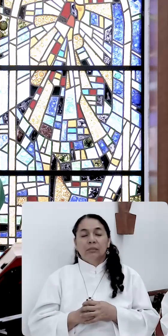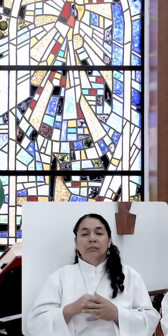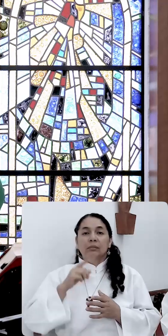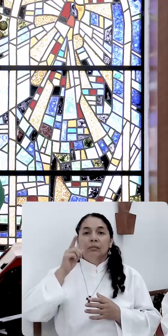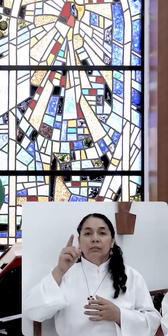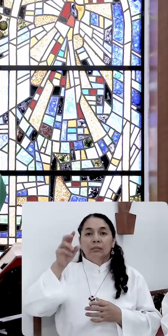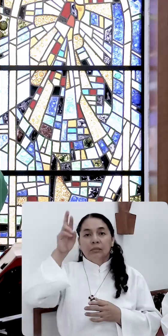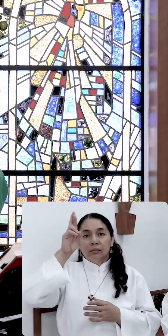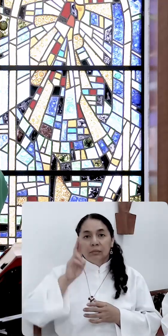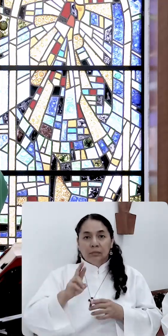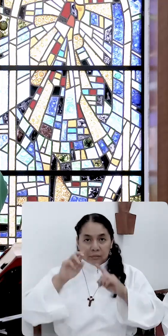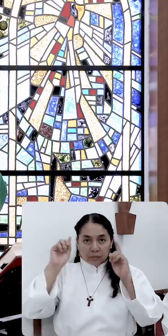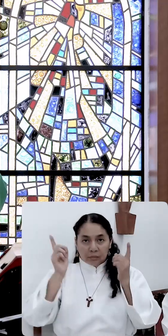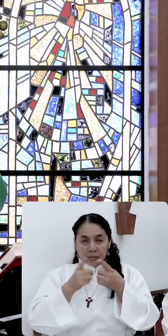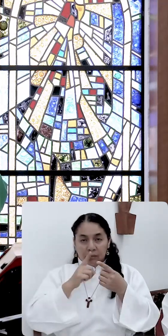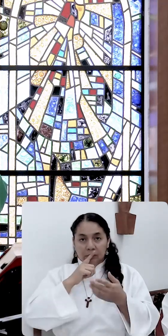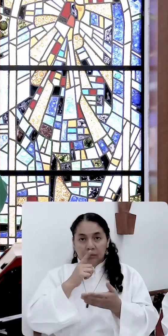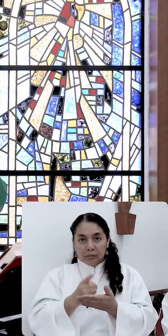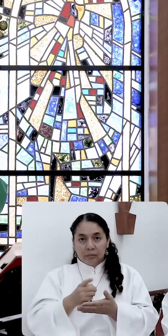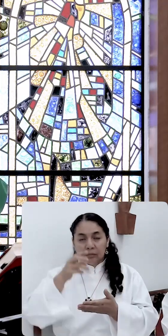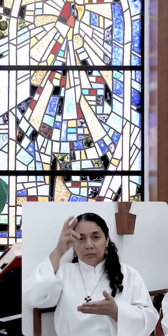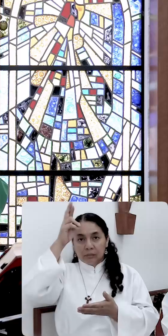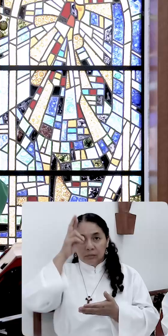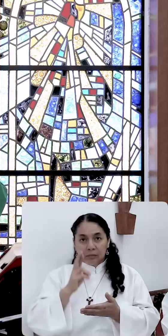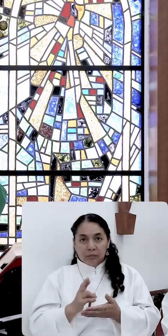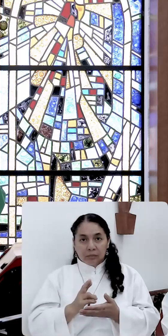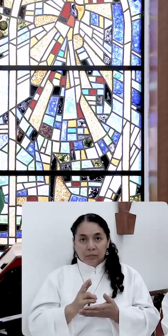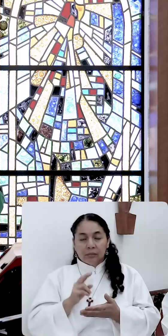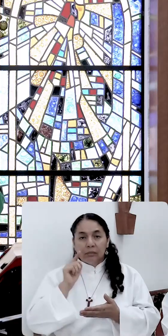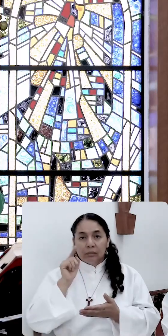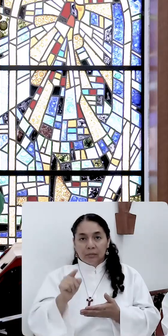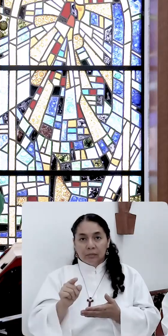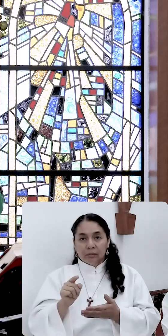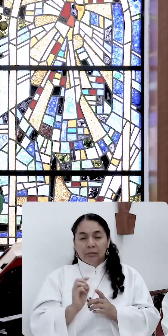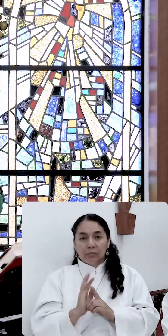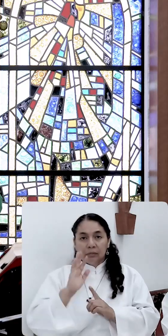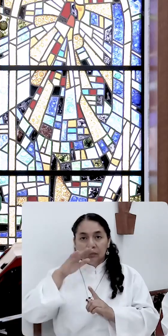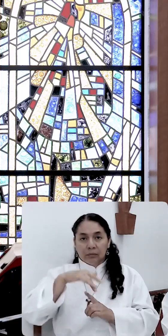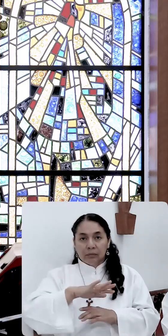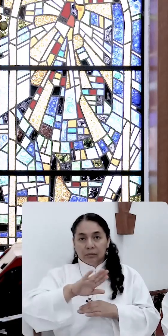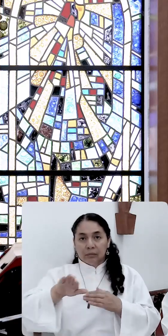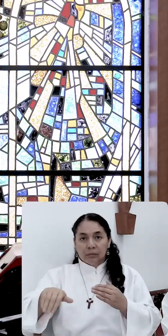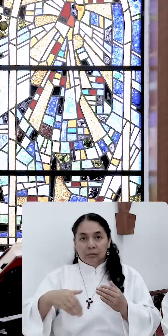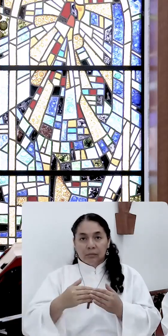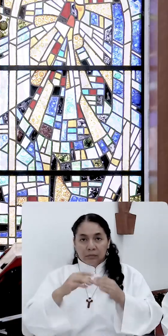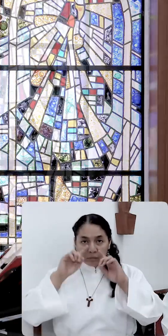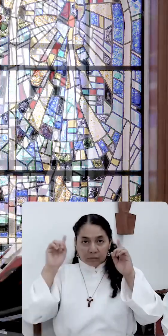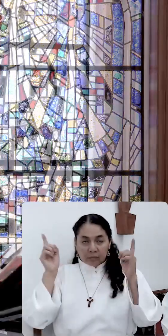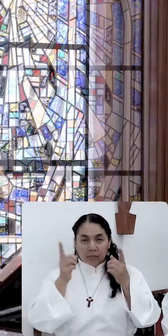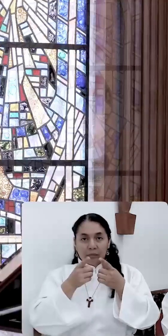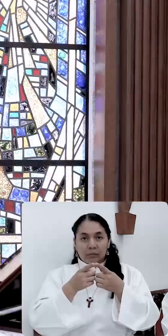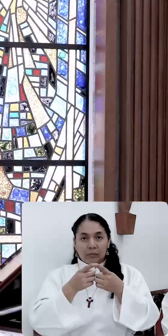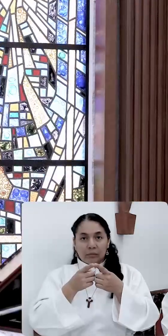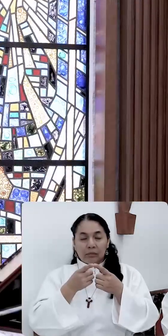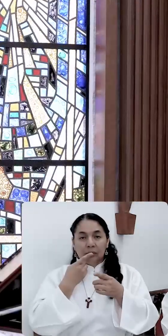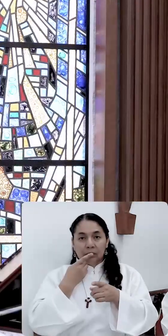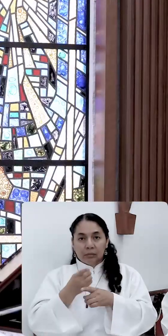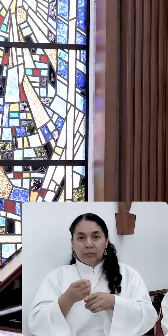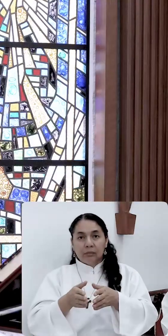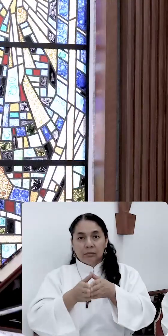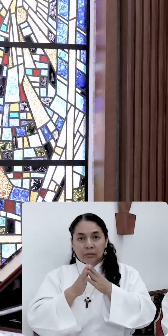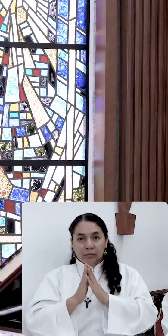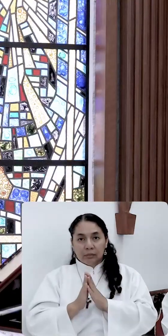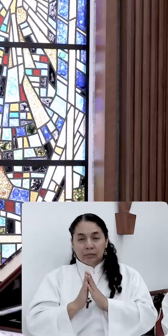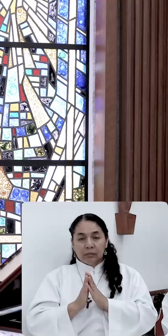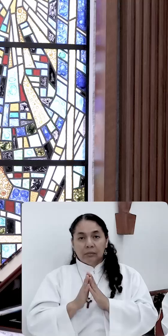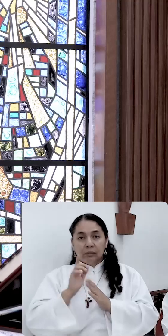Santo eres en verdad, Señor, fuente de toda santidad. Por eso te